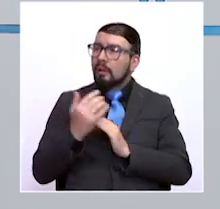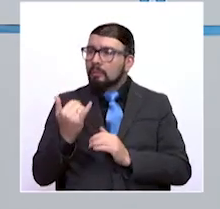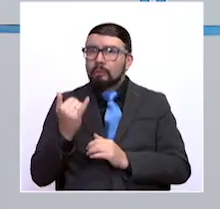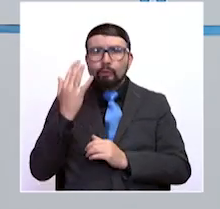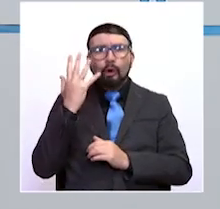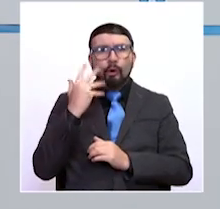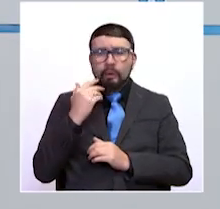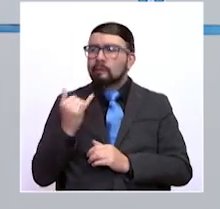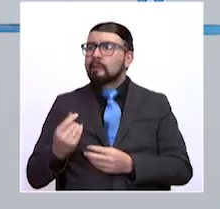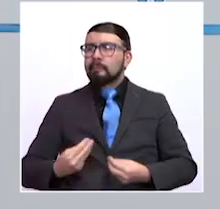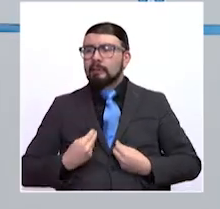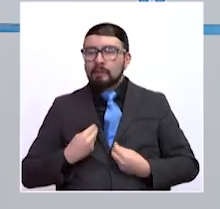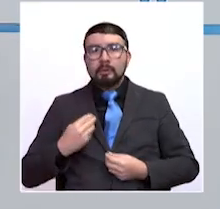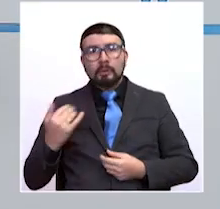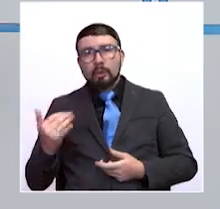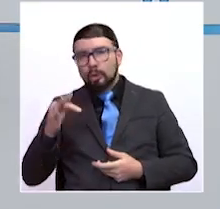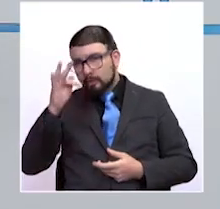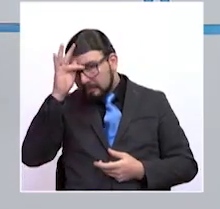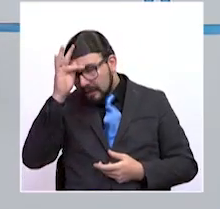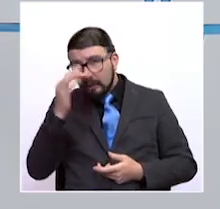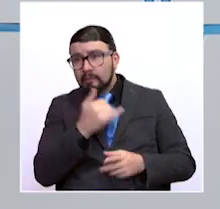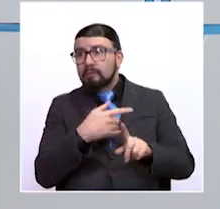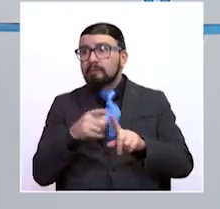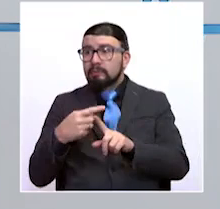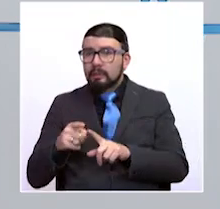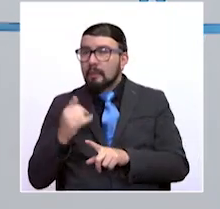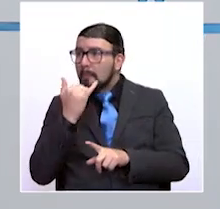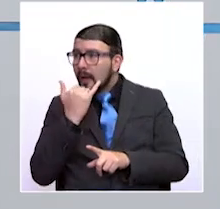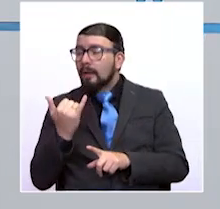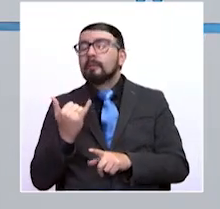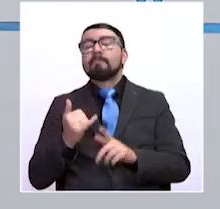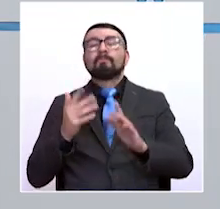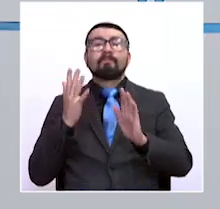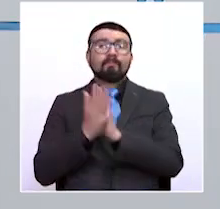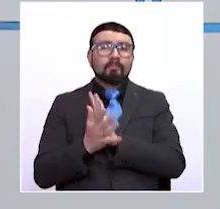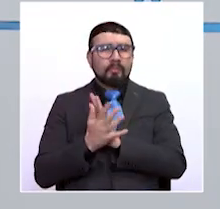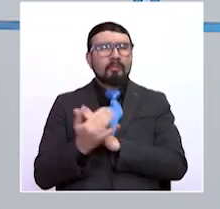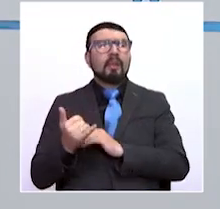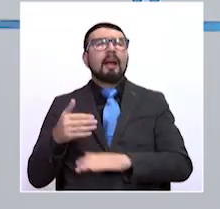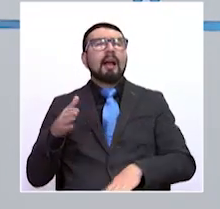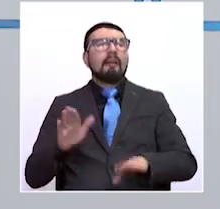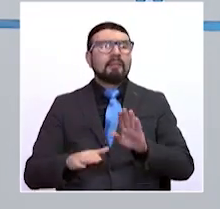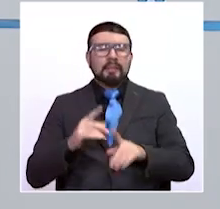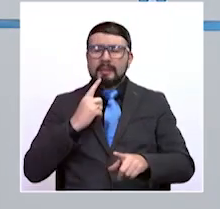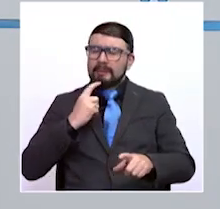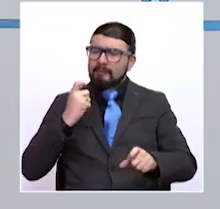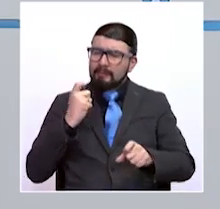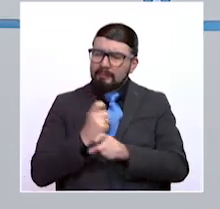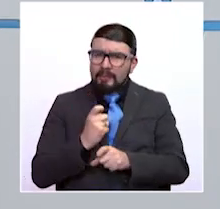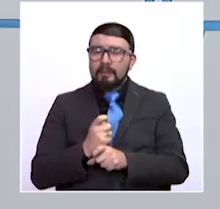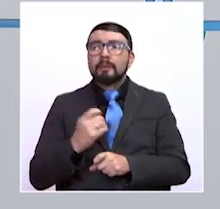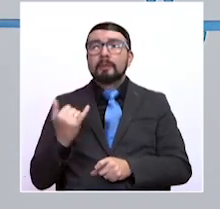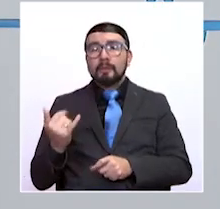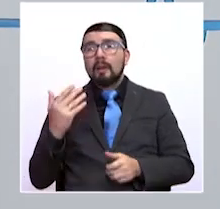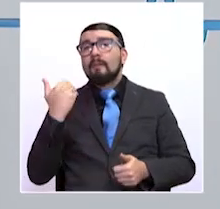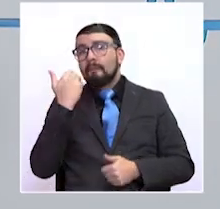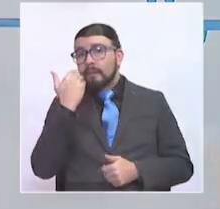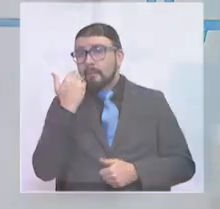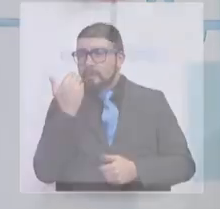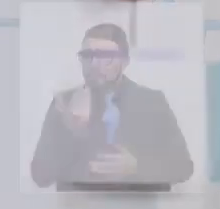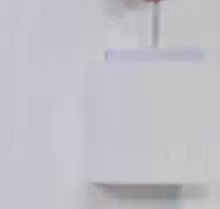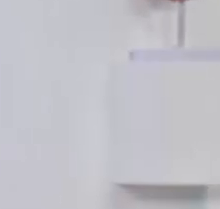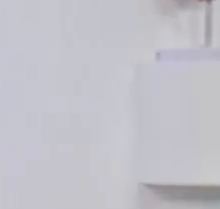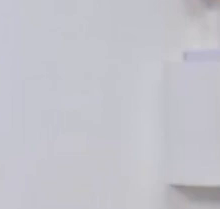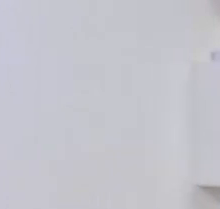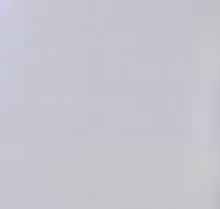hospitales, en nuestras clínicas. Evitar esos viacrucis tan difíciles que son los de la enfermedad. Y en